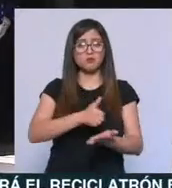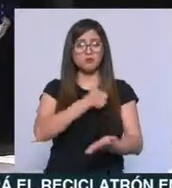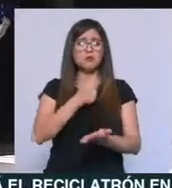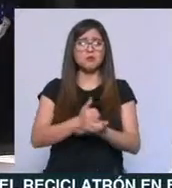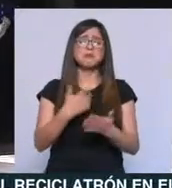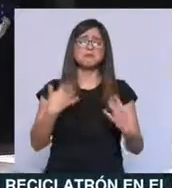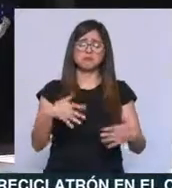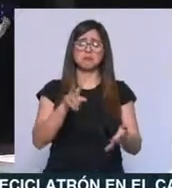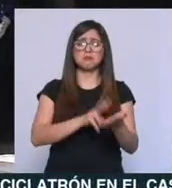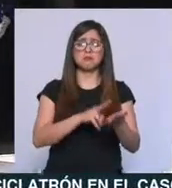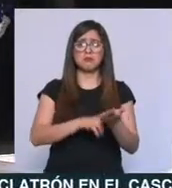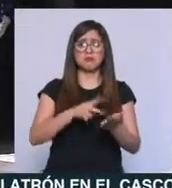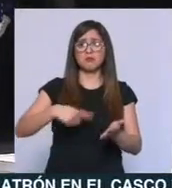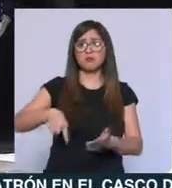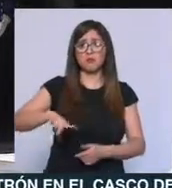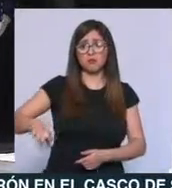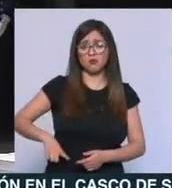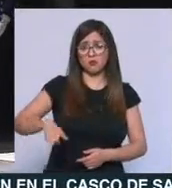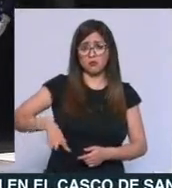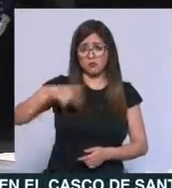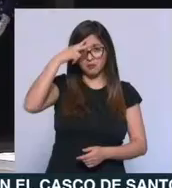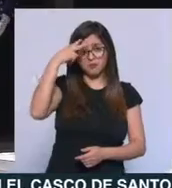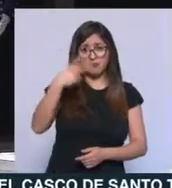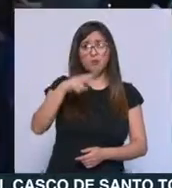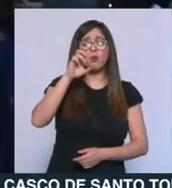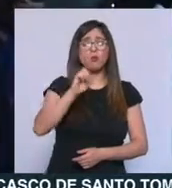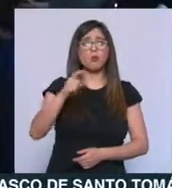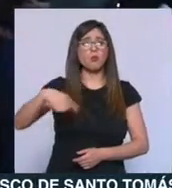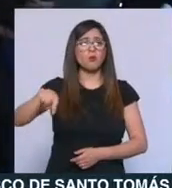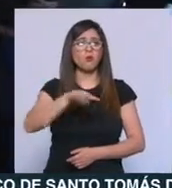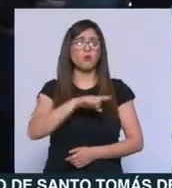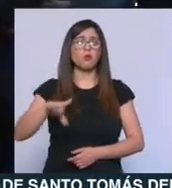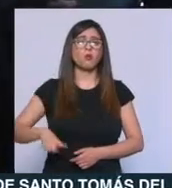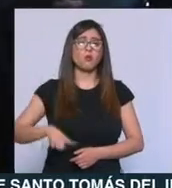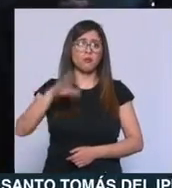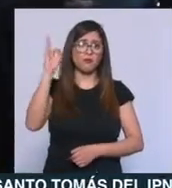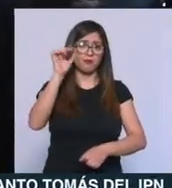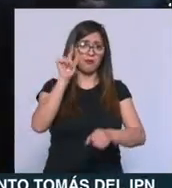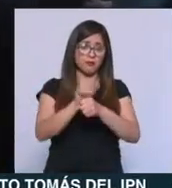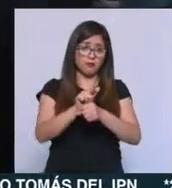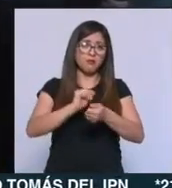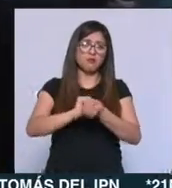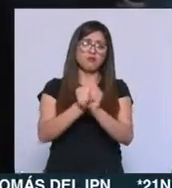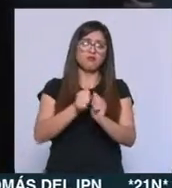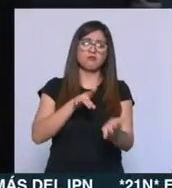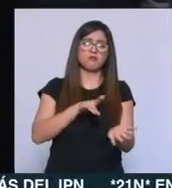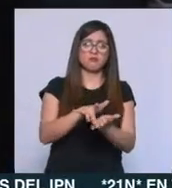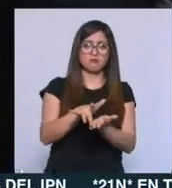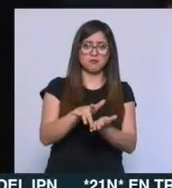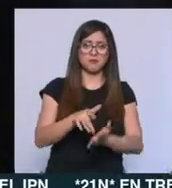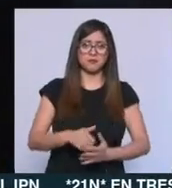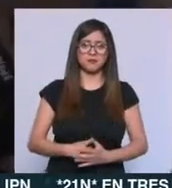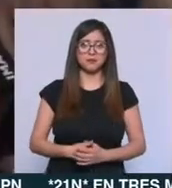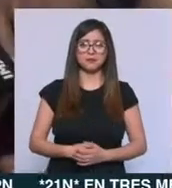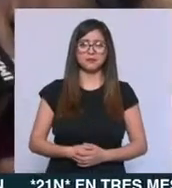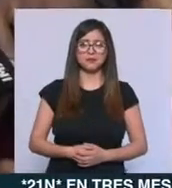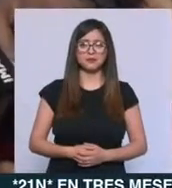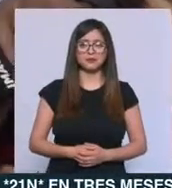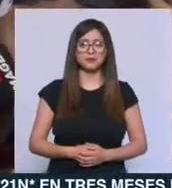cualquier área del gobierno de México o del Poder Legislativo Federal se apoyará. Quitó